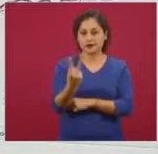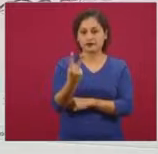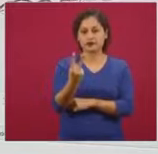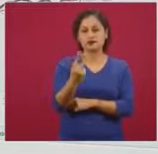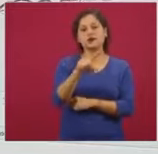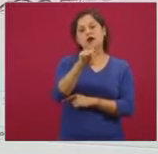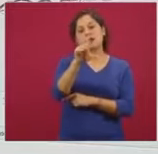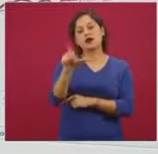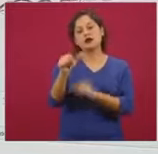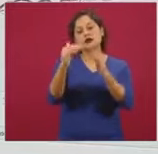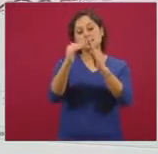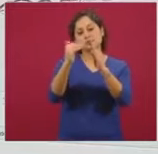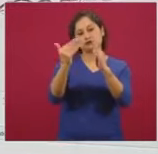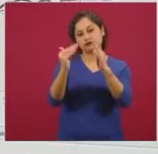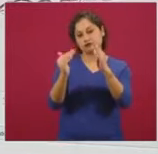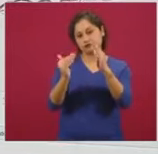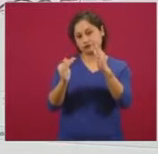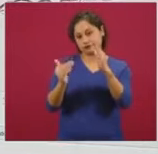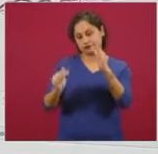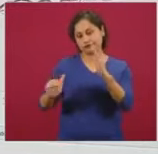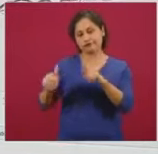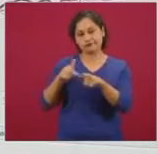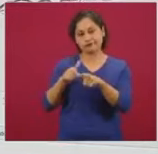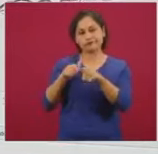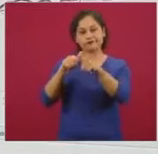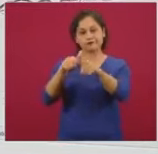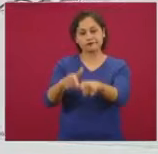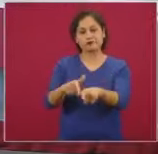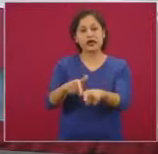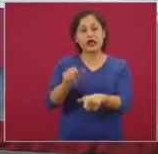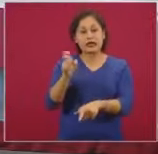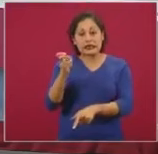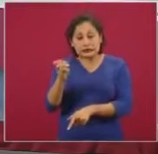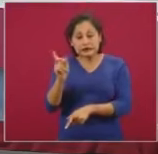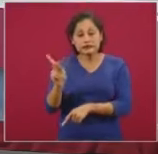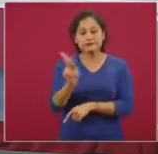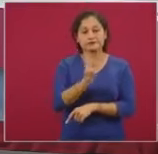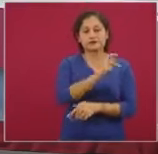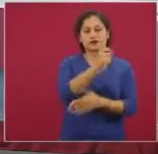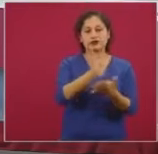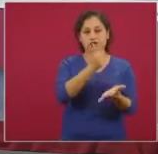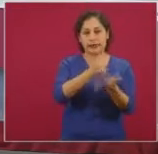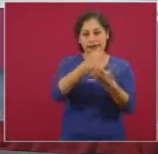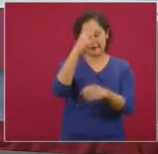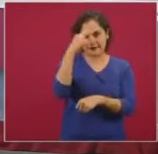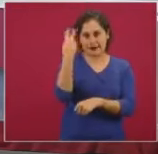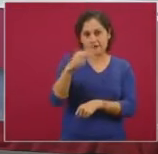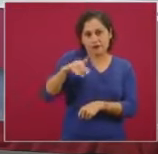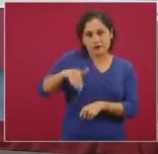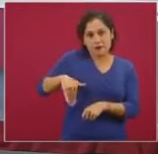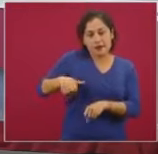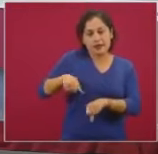prácticamente descendido de manera continua, parecido a la Ciudad de México, que en las últimas semanas parece estancarse, y es una de las